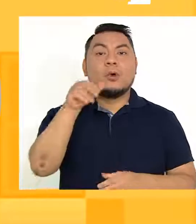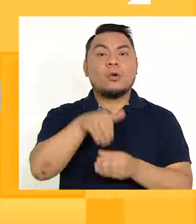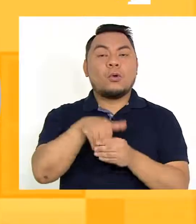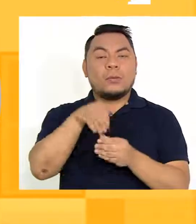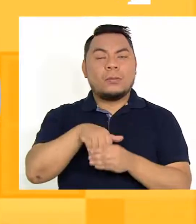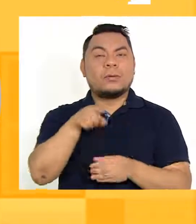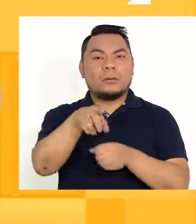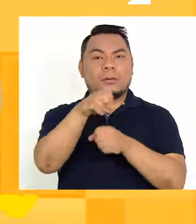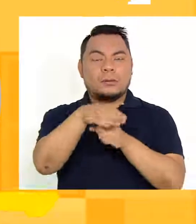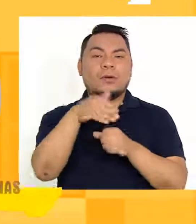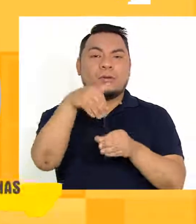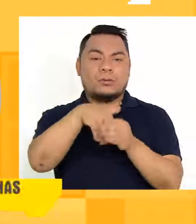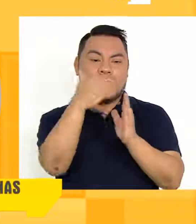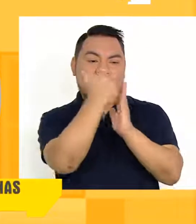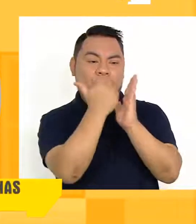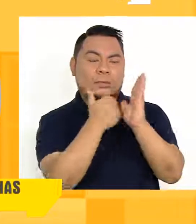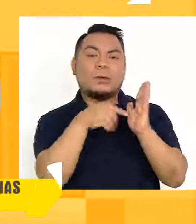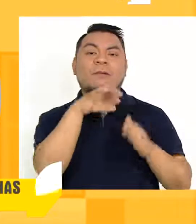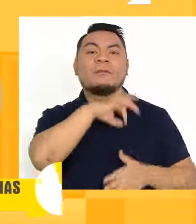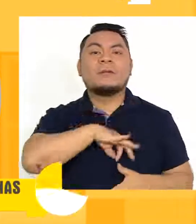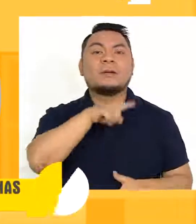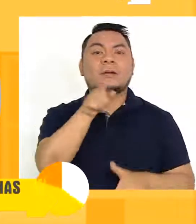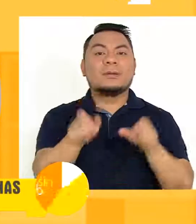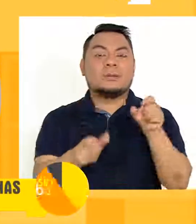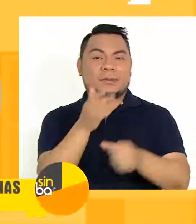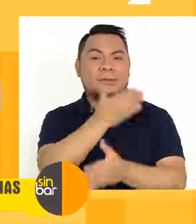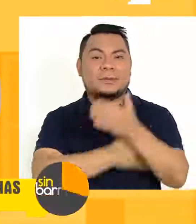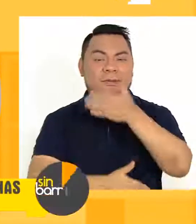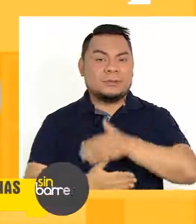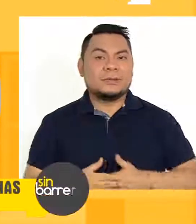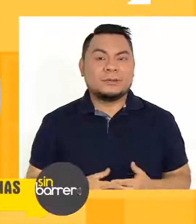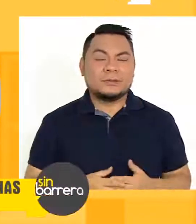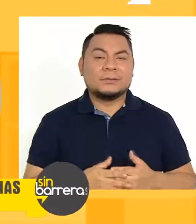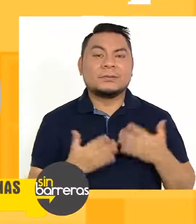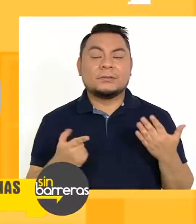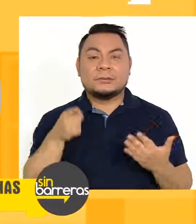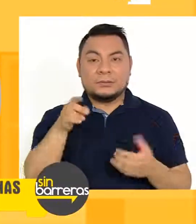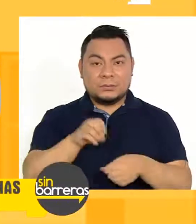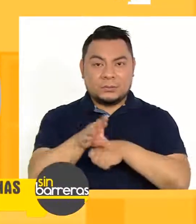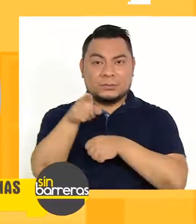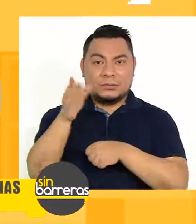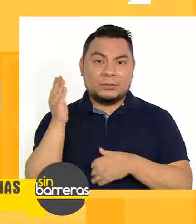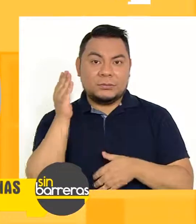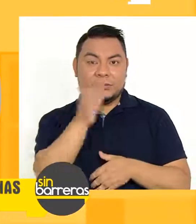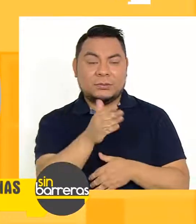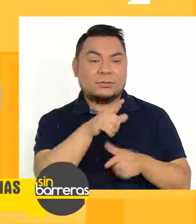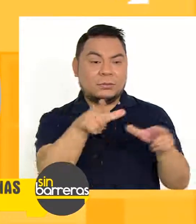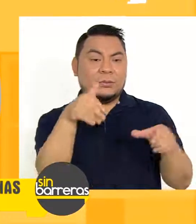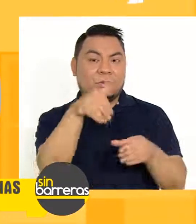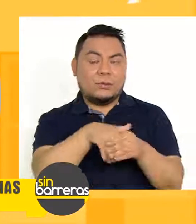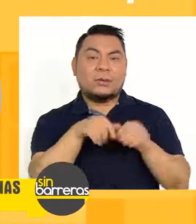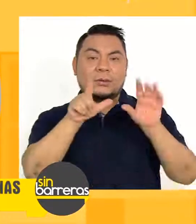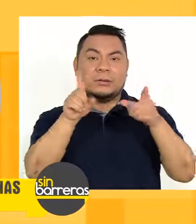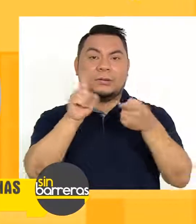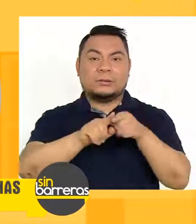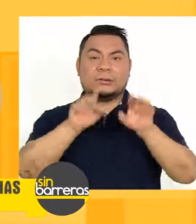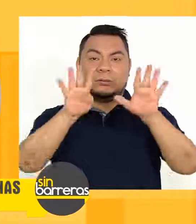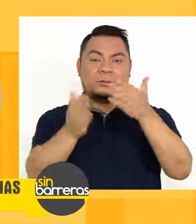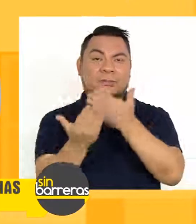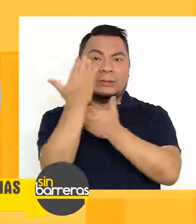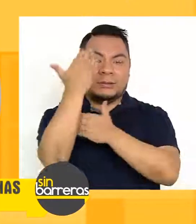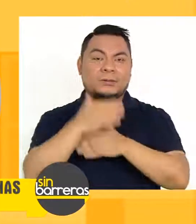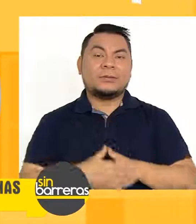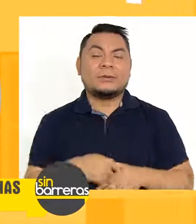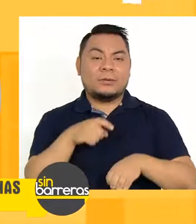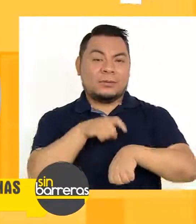La OMPE recomienda el voto escalonado, que beneficia a las personas con discapacidad, ya que sugiere que acudan a sufragar de 7